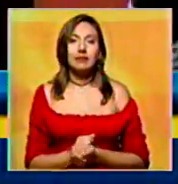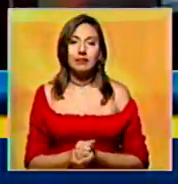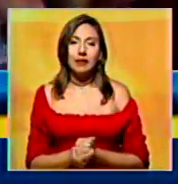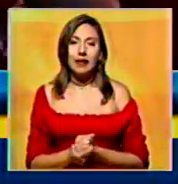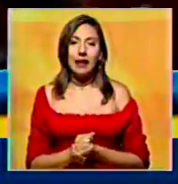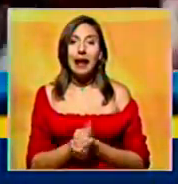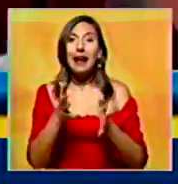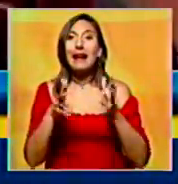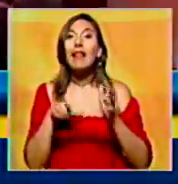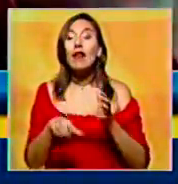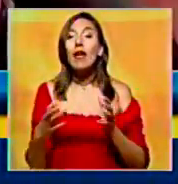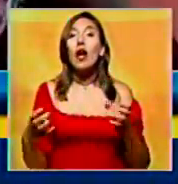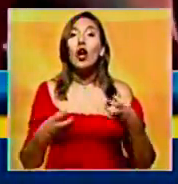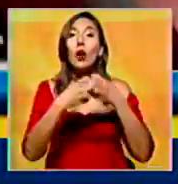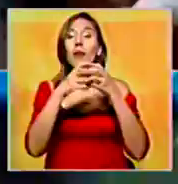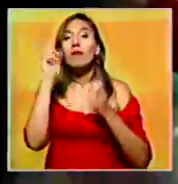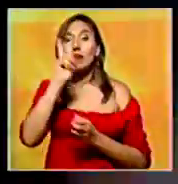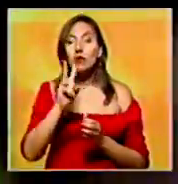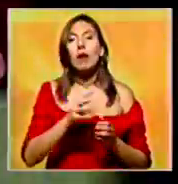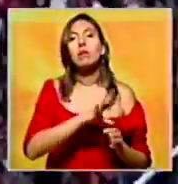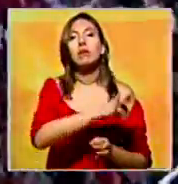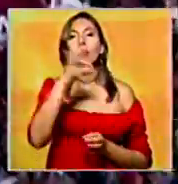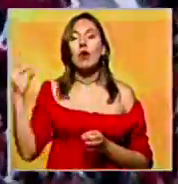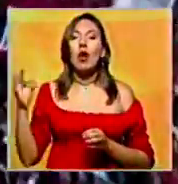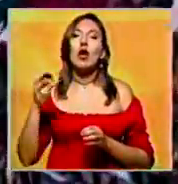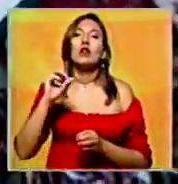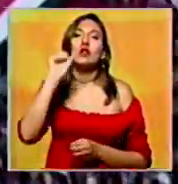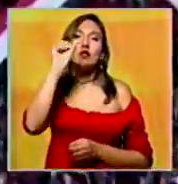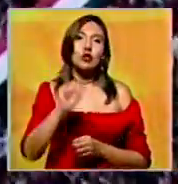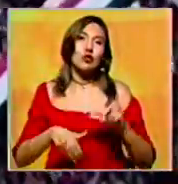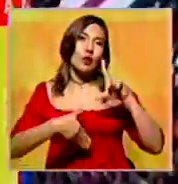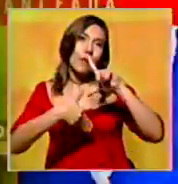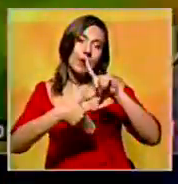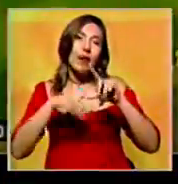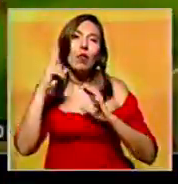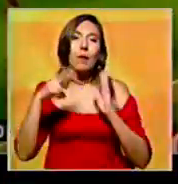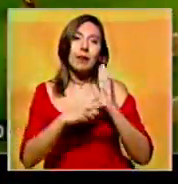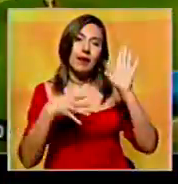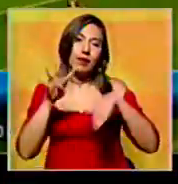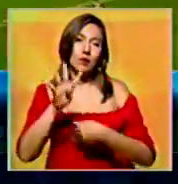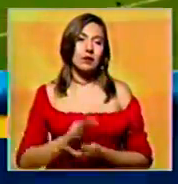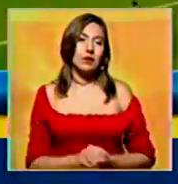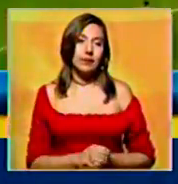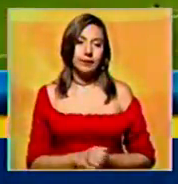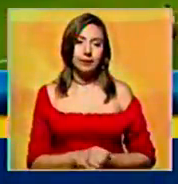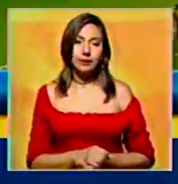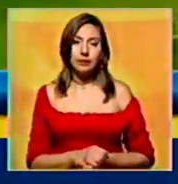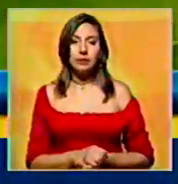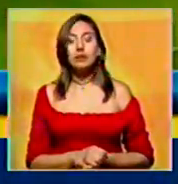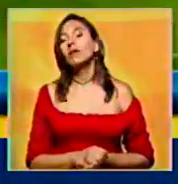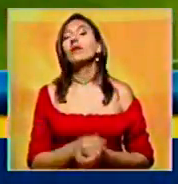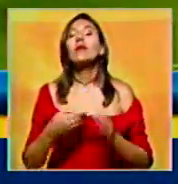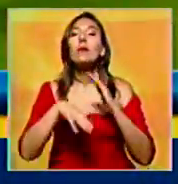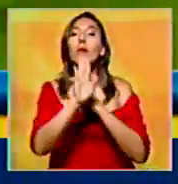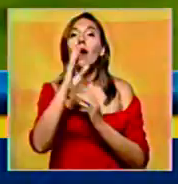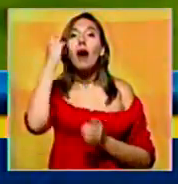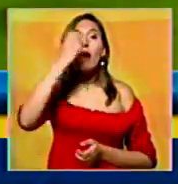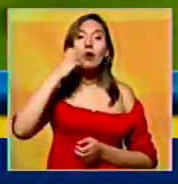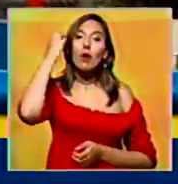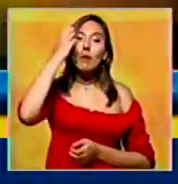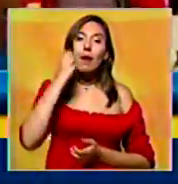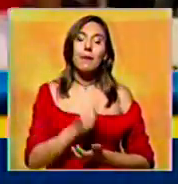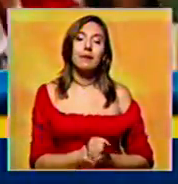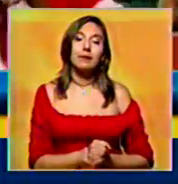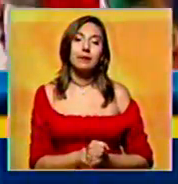de la Copa Venezuela clasifica a la Copa Suramericana 2014. Nos vamos a Europa. El Ajax de Ámsterdam derrotó al Fútbol